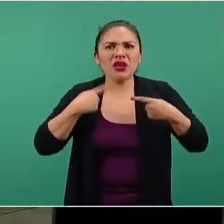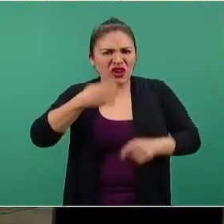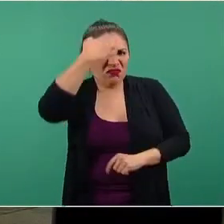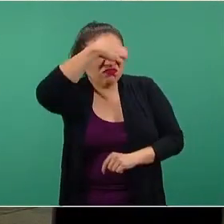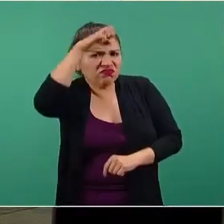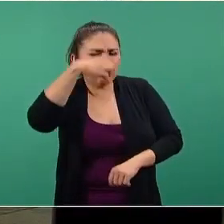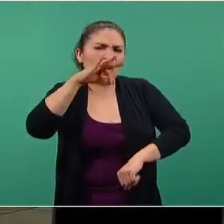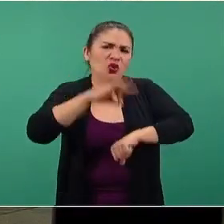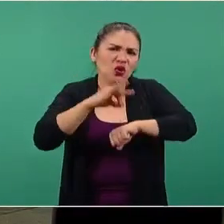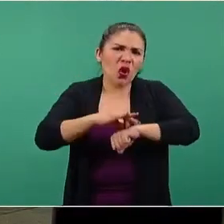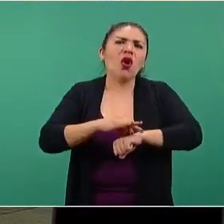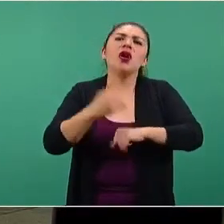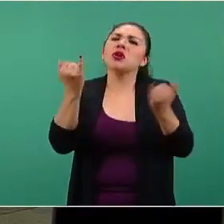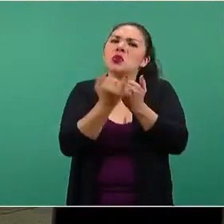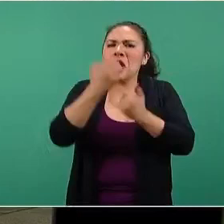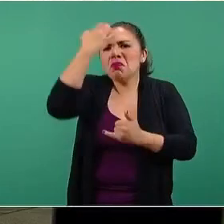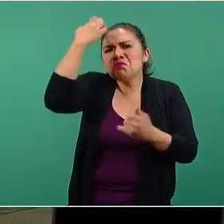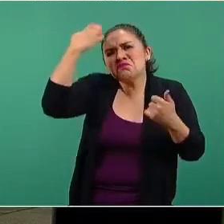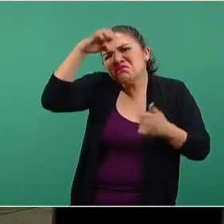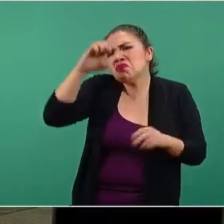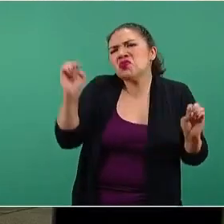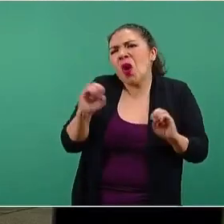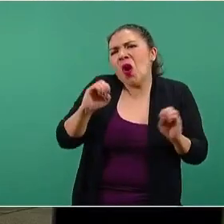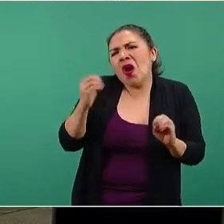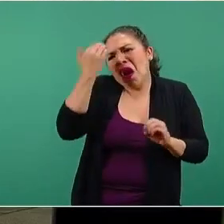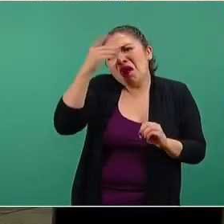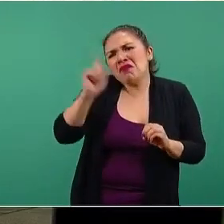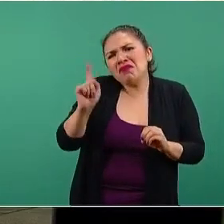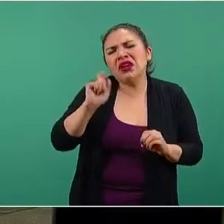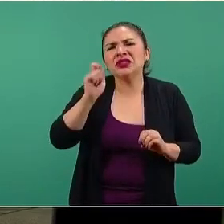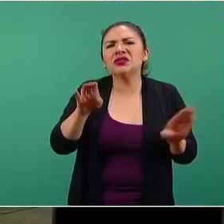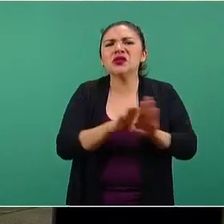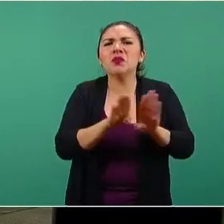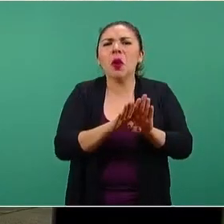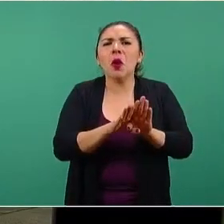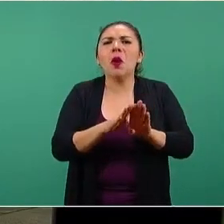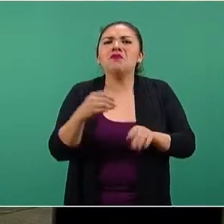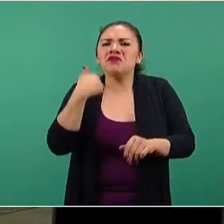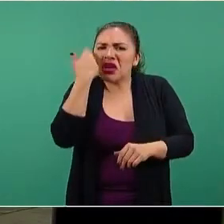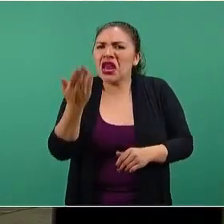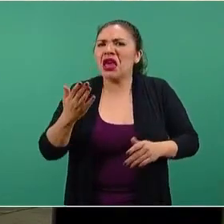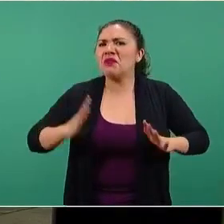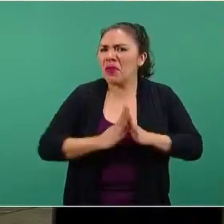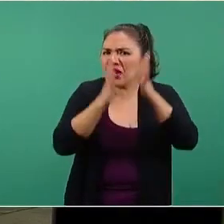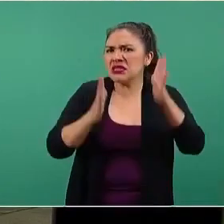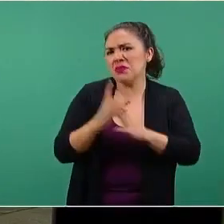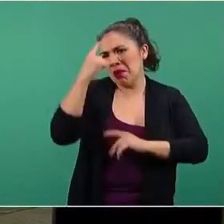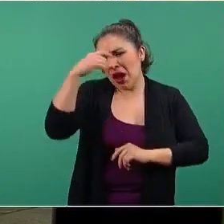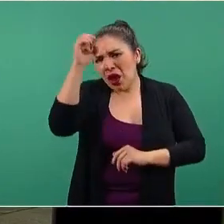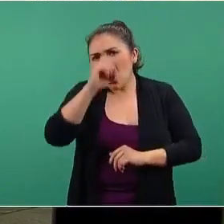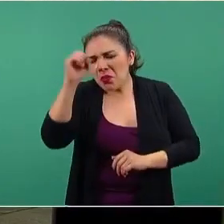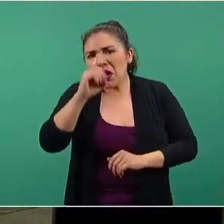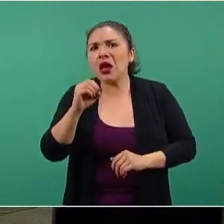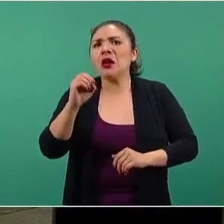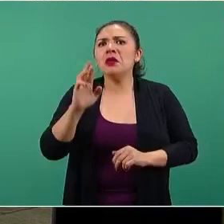expertas médicas y también personas no expertas médicas que son partícipes de la opinión pública y empiezan a